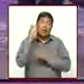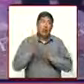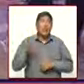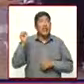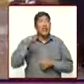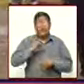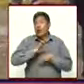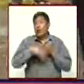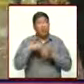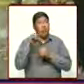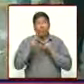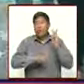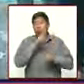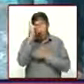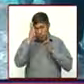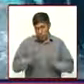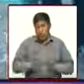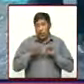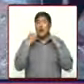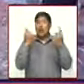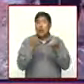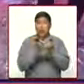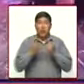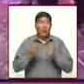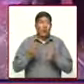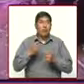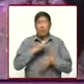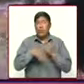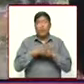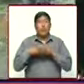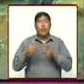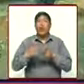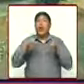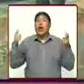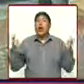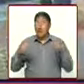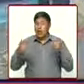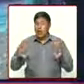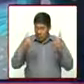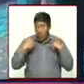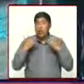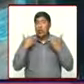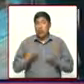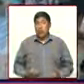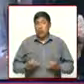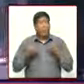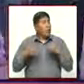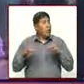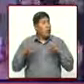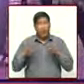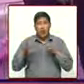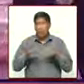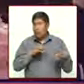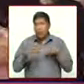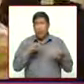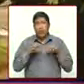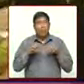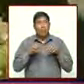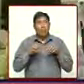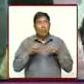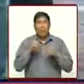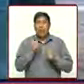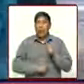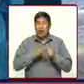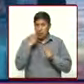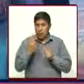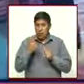invitamos a toda la población boliviana, a los departamentos a nivel internacional donde se tiene gran presencia de turistas el día de hoy, ya viendo lo que es la autotonía en cada